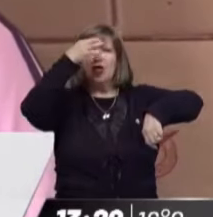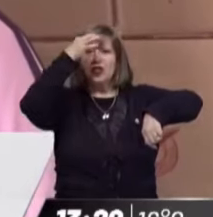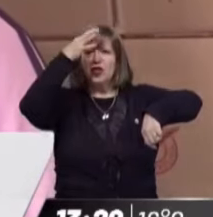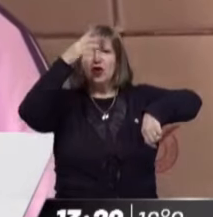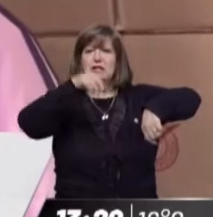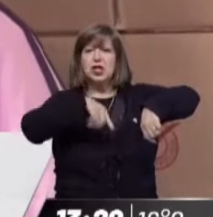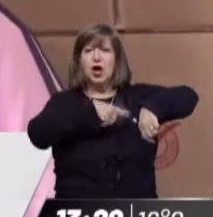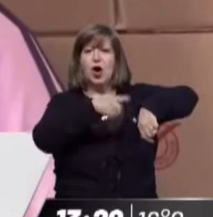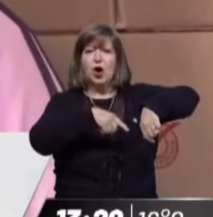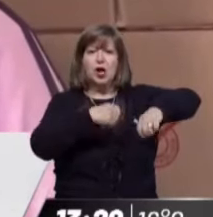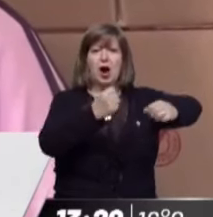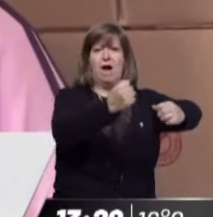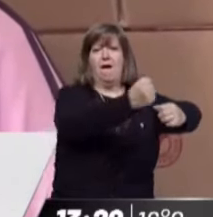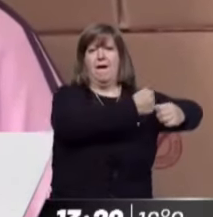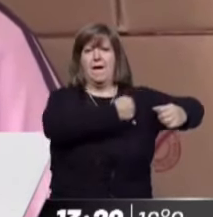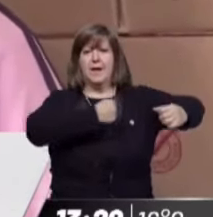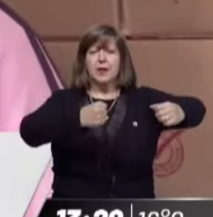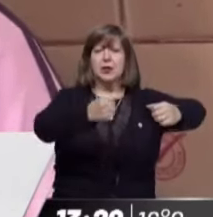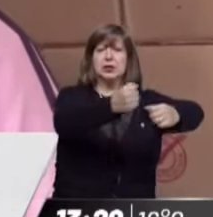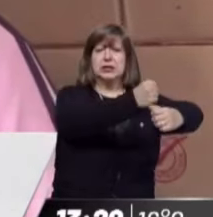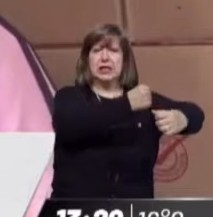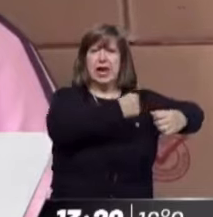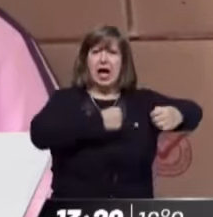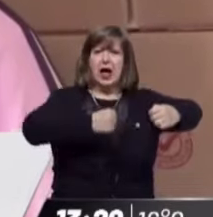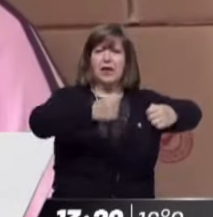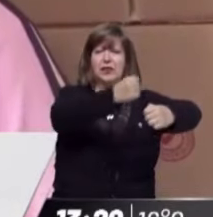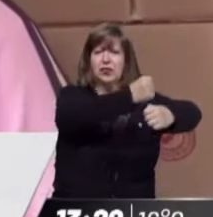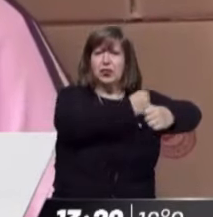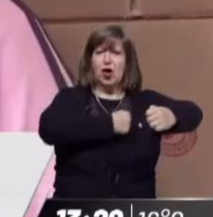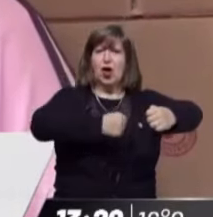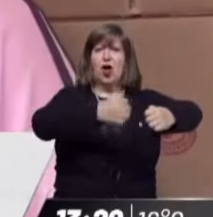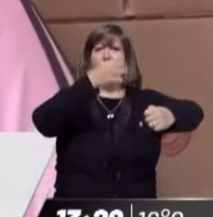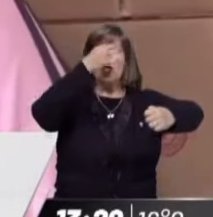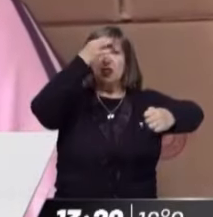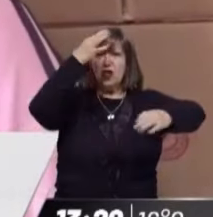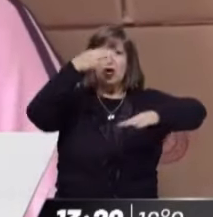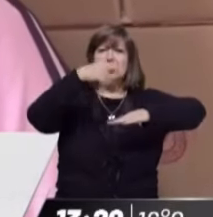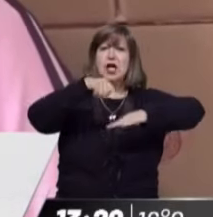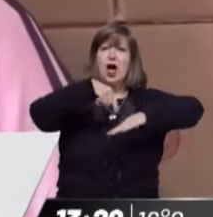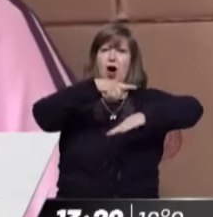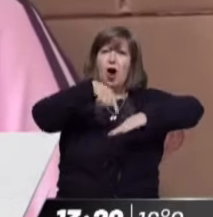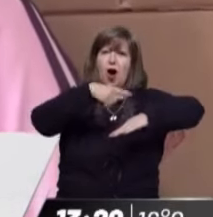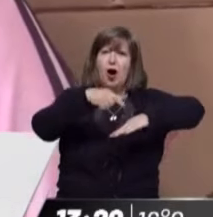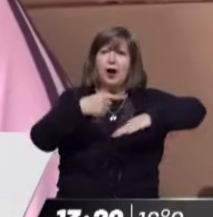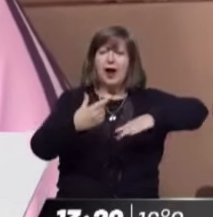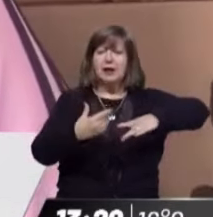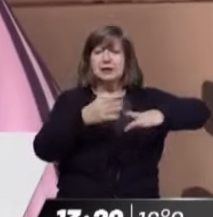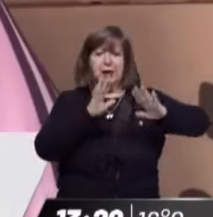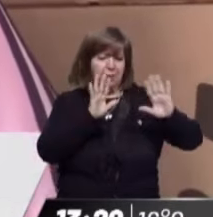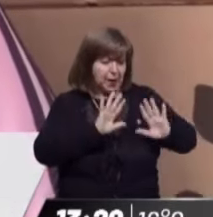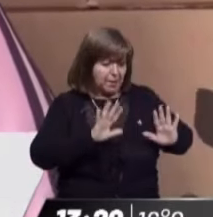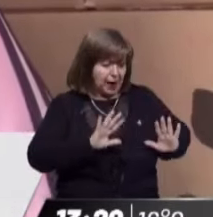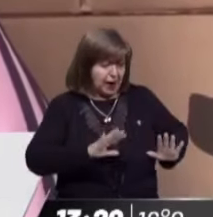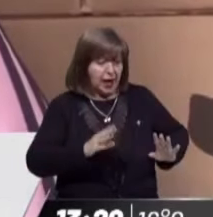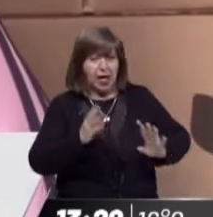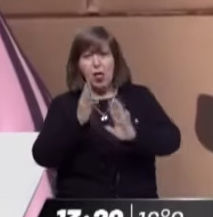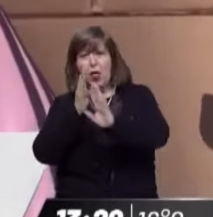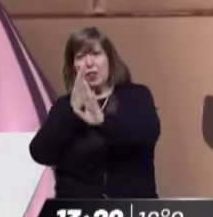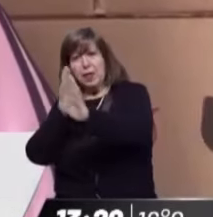acá vienen para nosotros son nuestra familia todos me conocen otros no porque son de otros departamentos